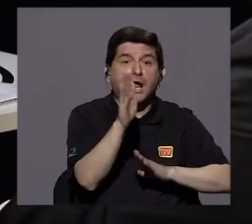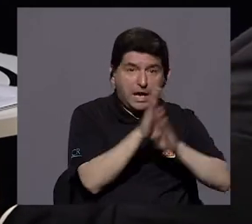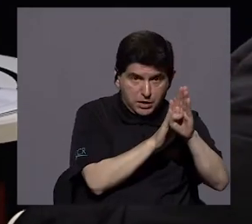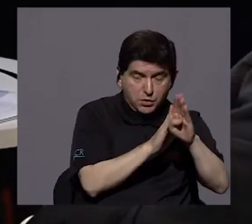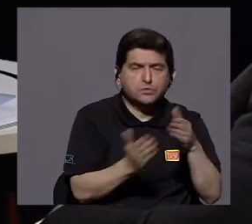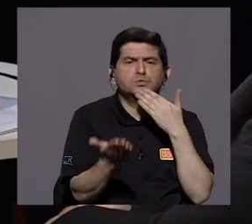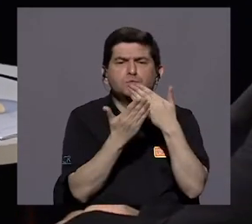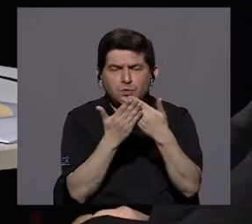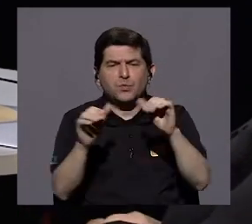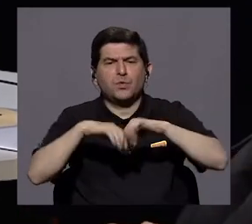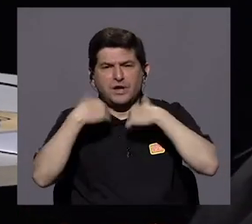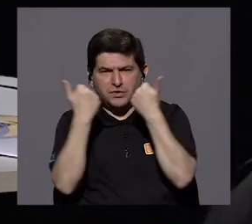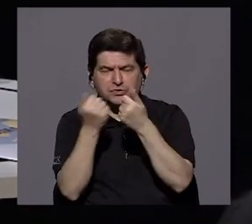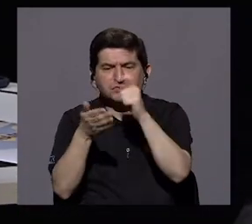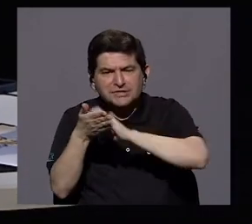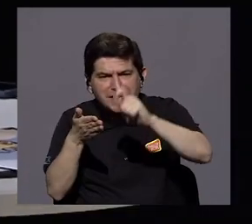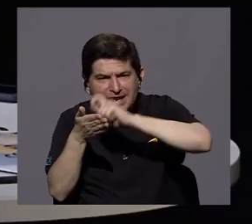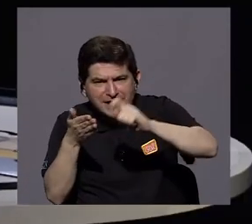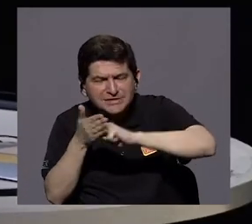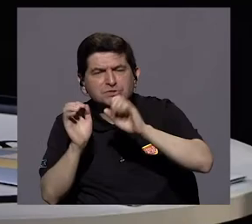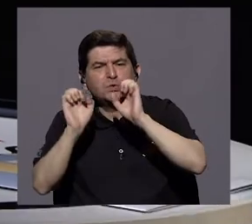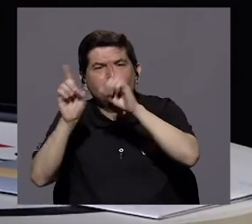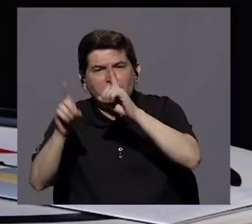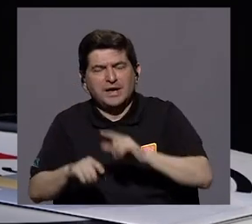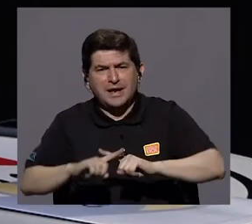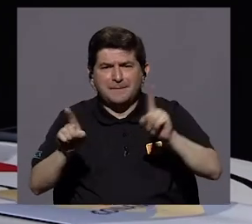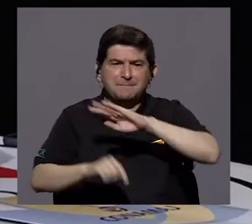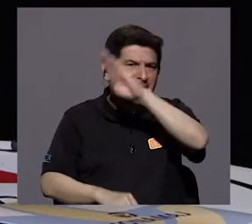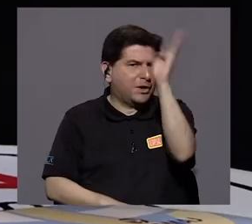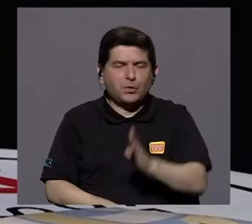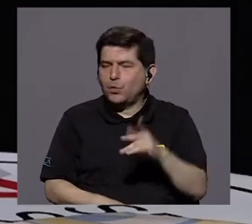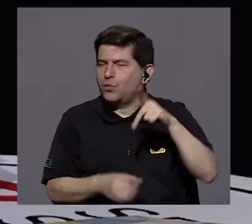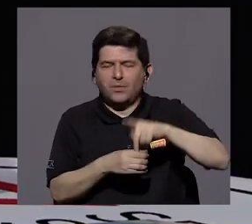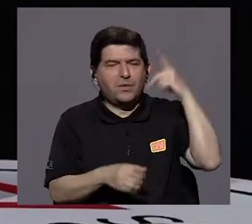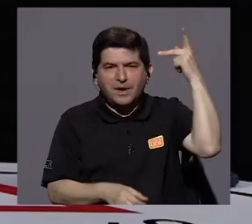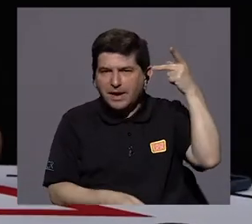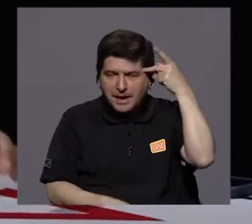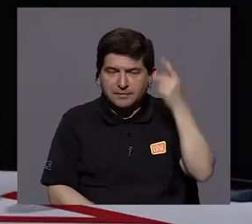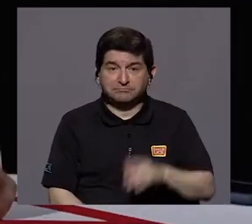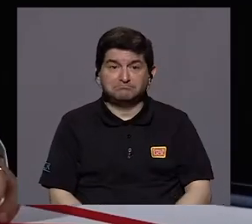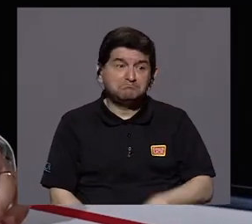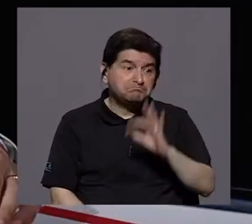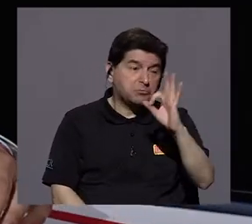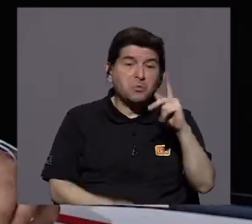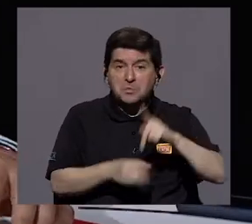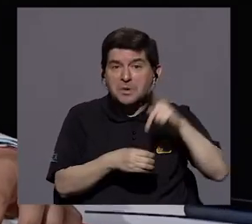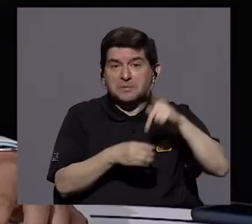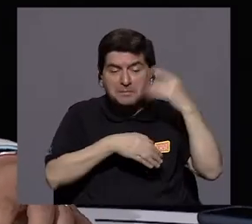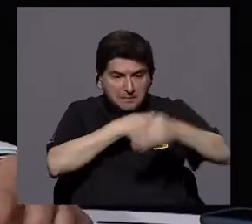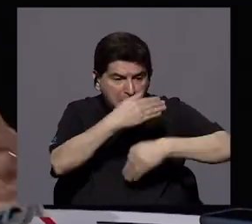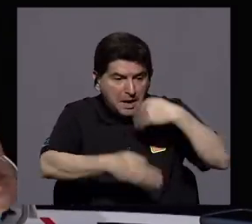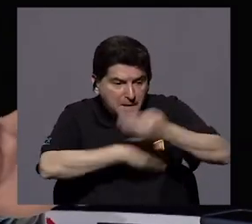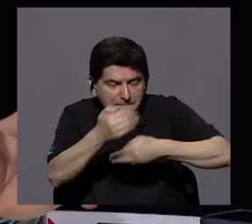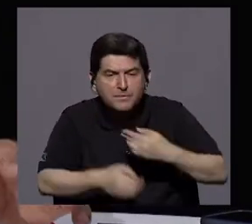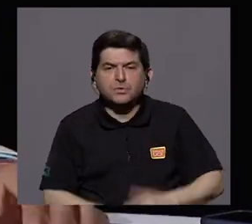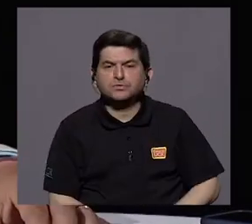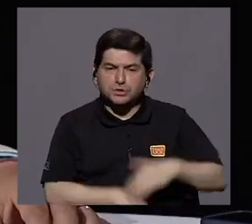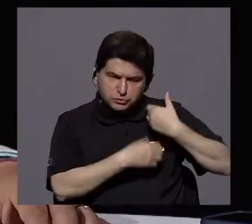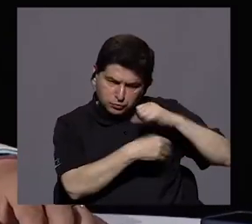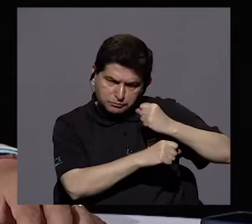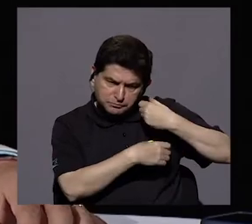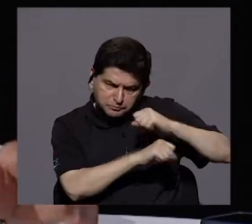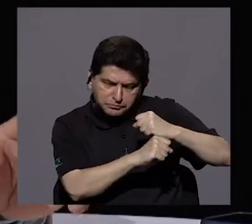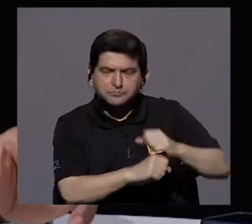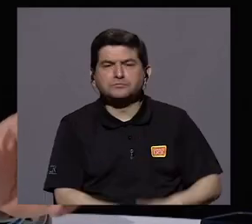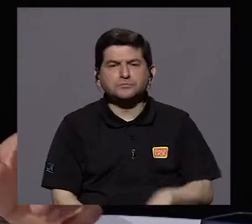de Desarrollo, son buenísimos en la Asociación de la Escuela en Educación y nunca se metieron en política. Haría muy bien participar en procesos, inclusive